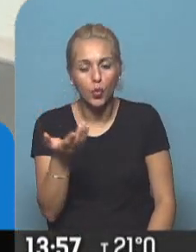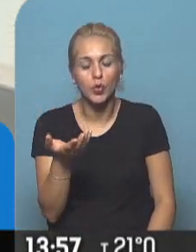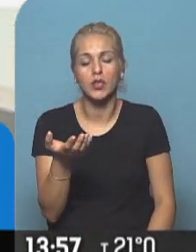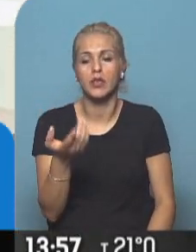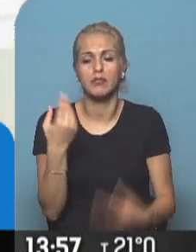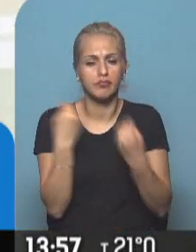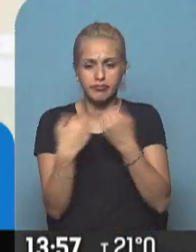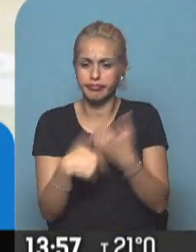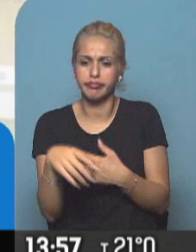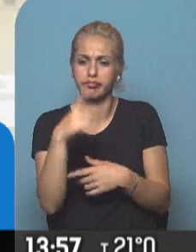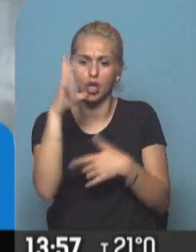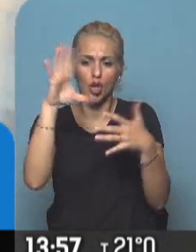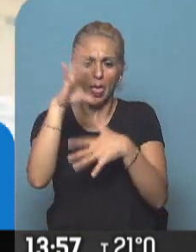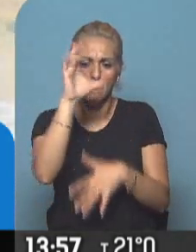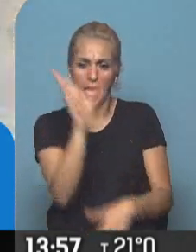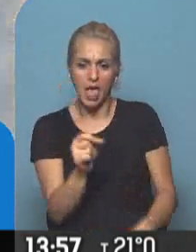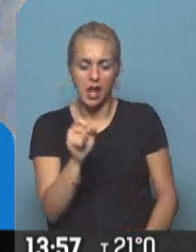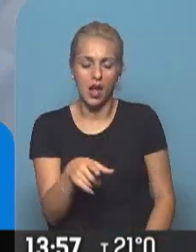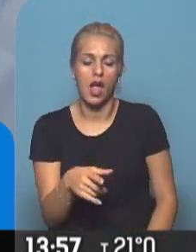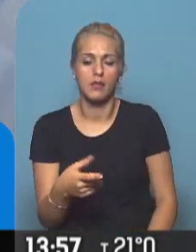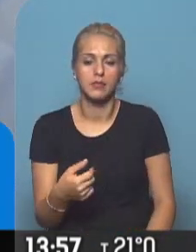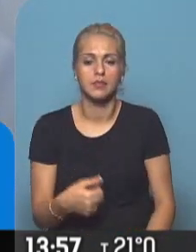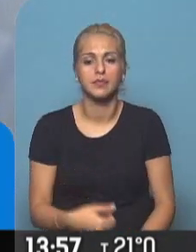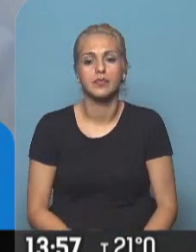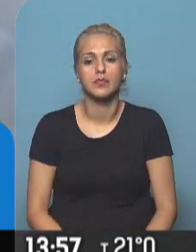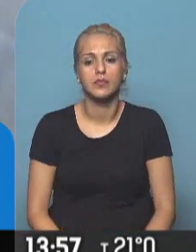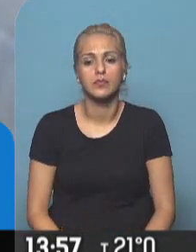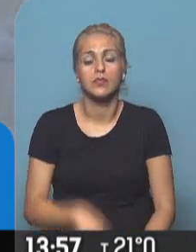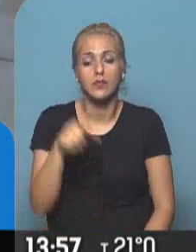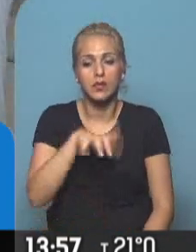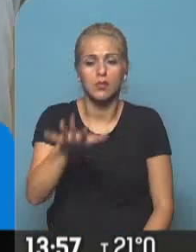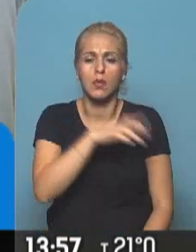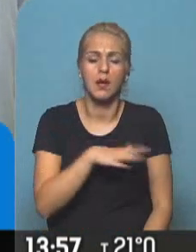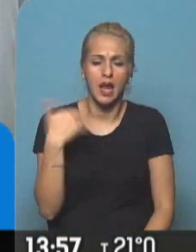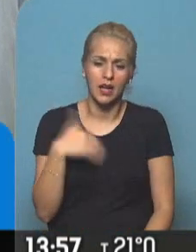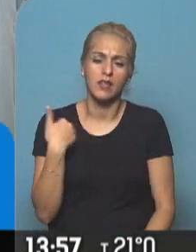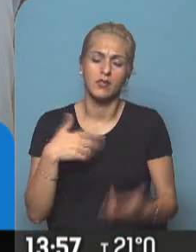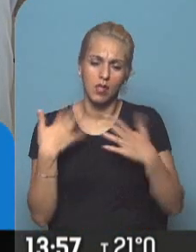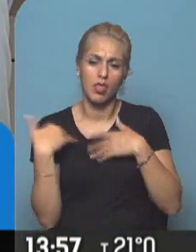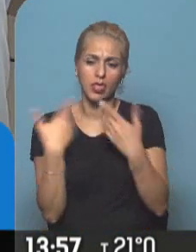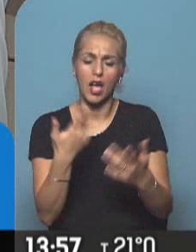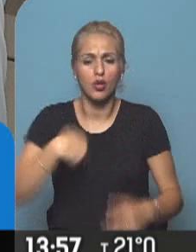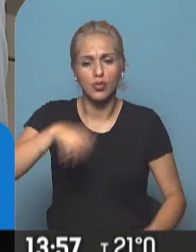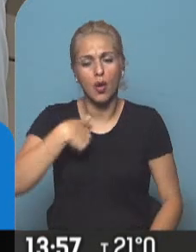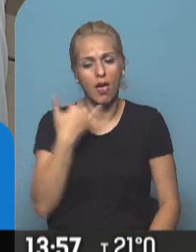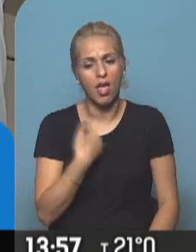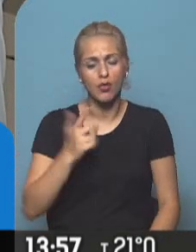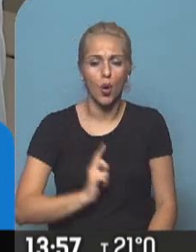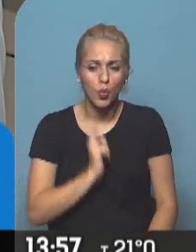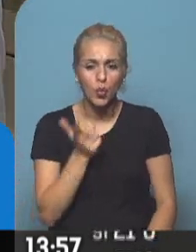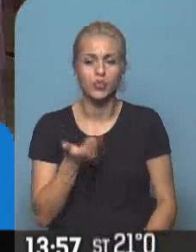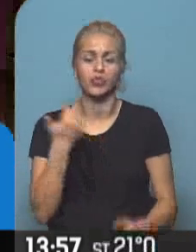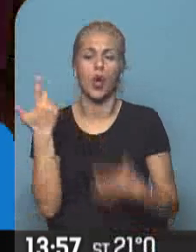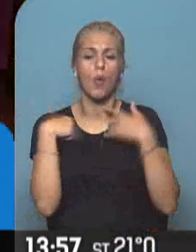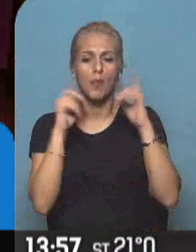todo a iberoamérica no quería dar lo que este pueblo argentino se merece estamos orgullosos de los profesores y